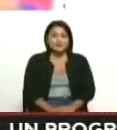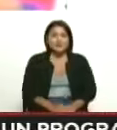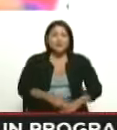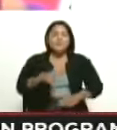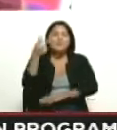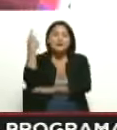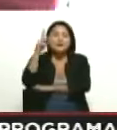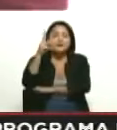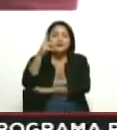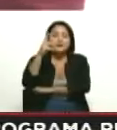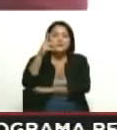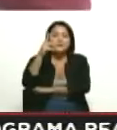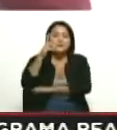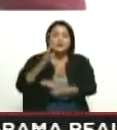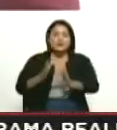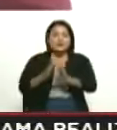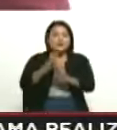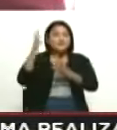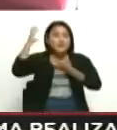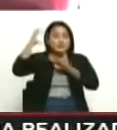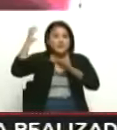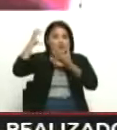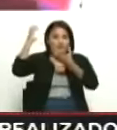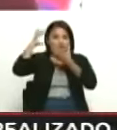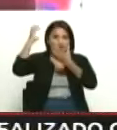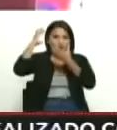Parroquia San Bernardino.